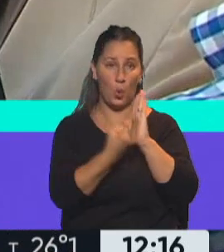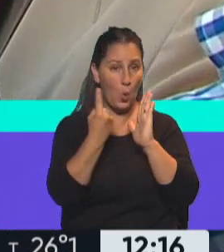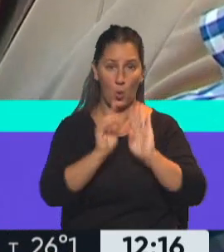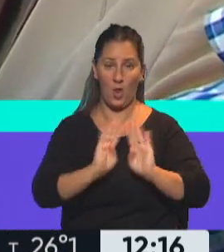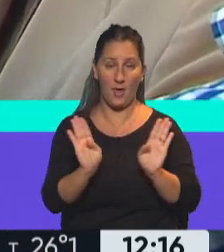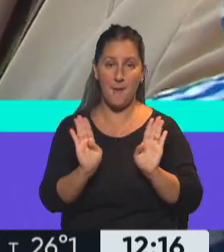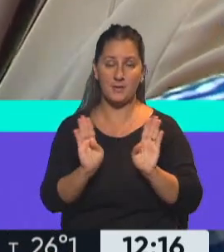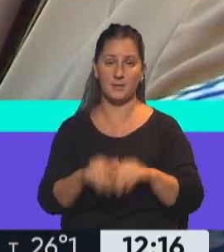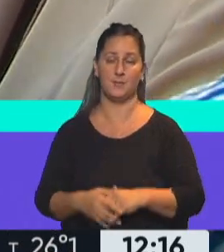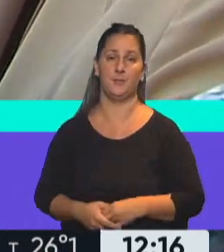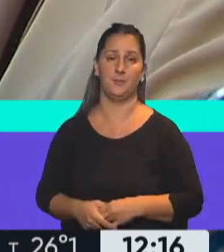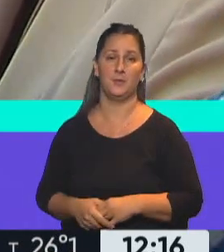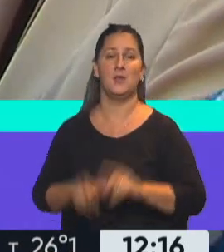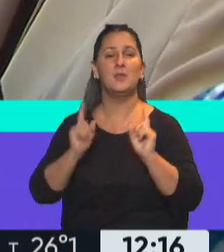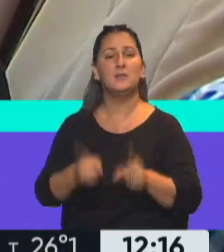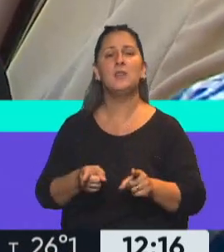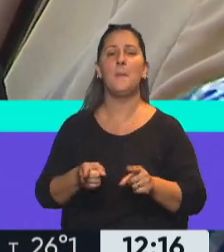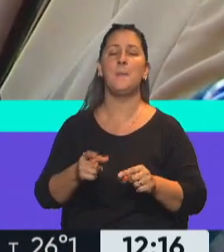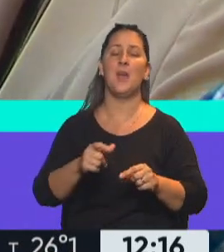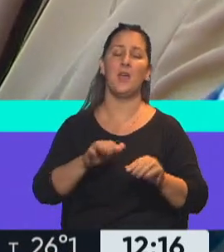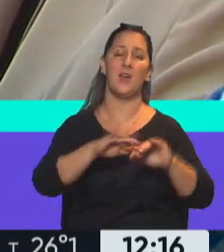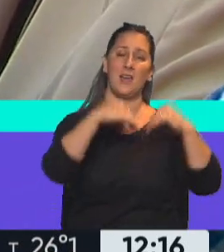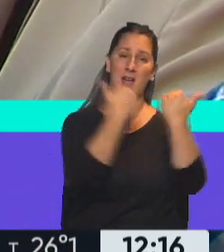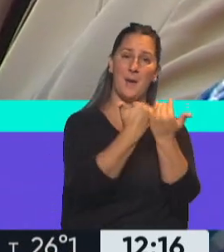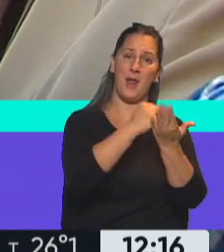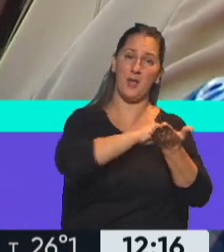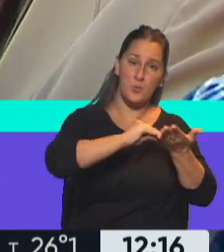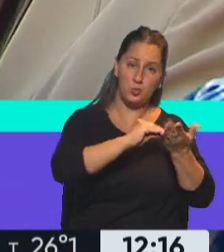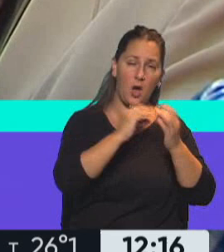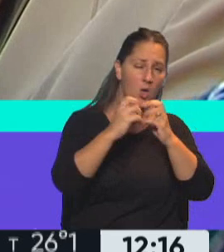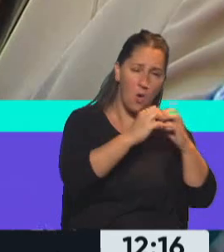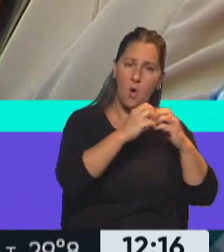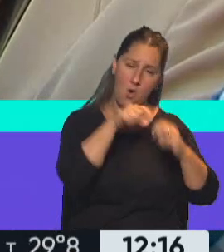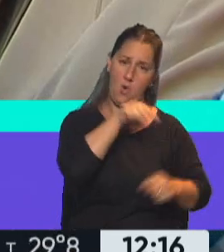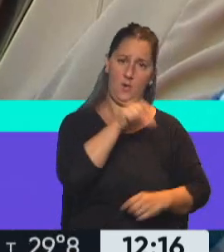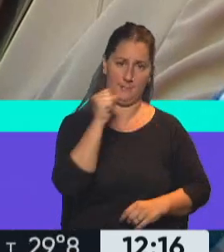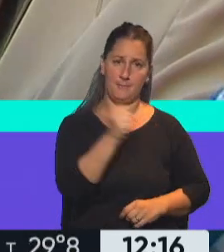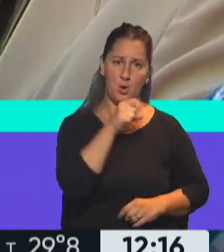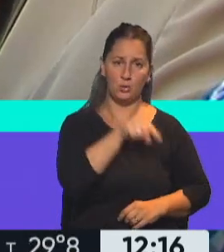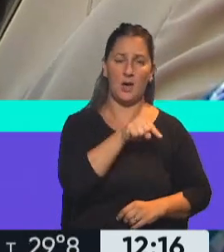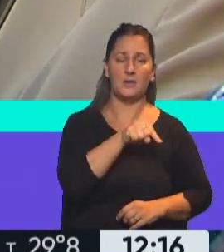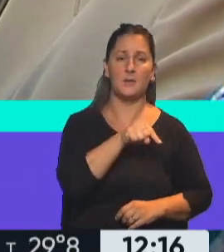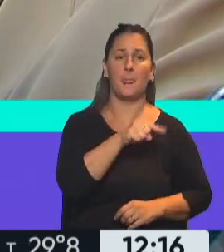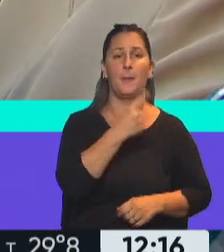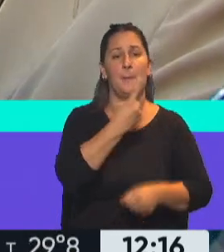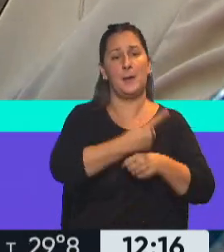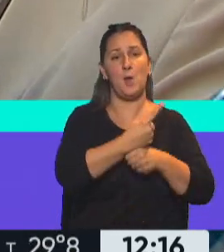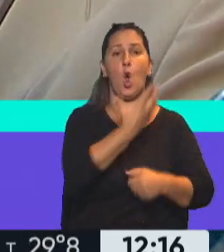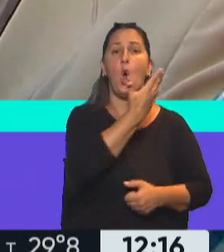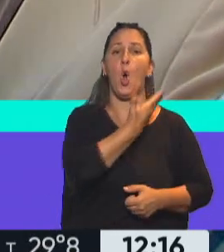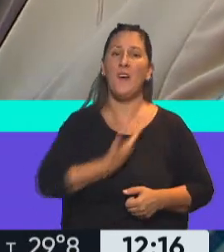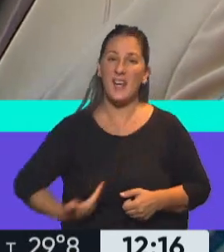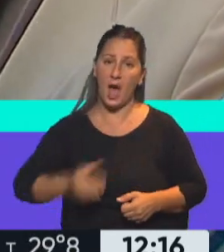el comportamiento que ha tenido el tratamiento en la Cámara de Diputados, que ha sido muy importante. Primero con la presencia de los